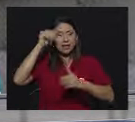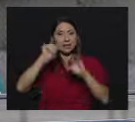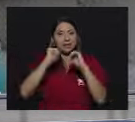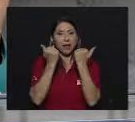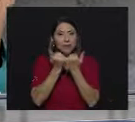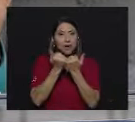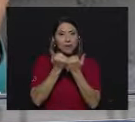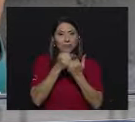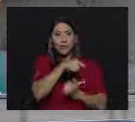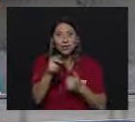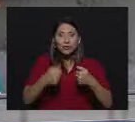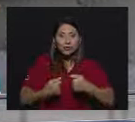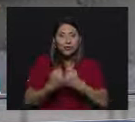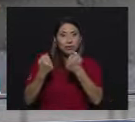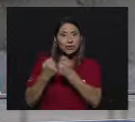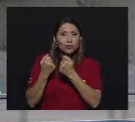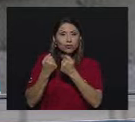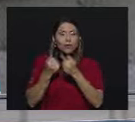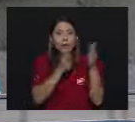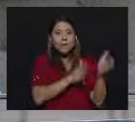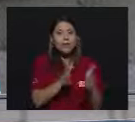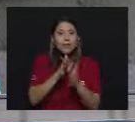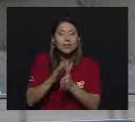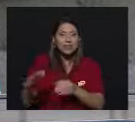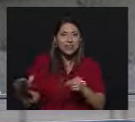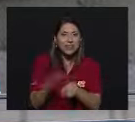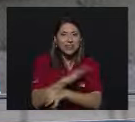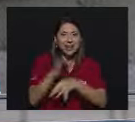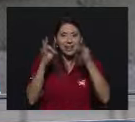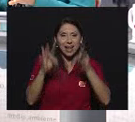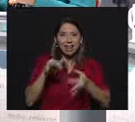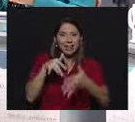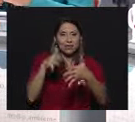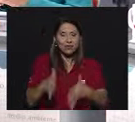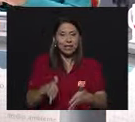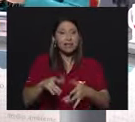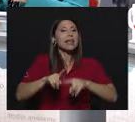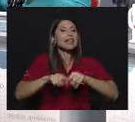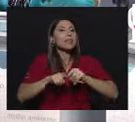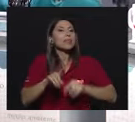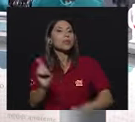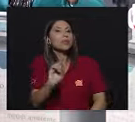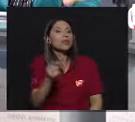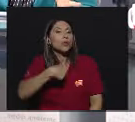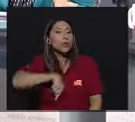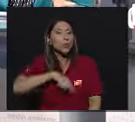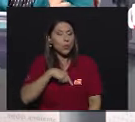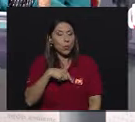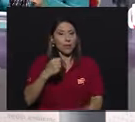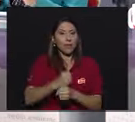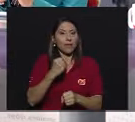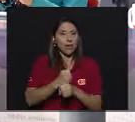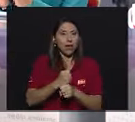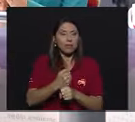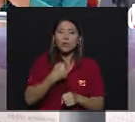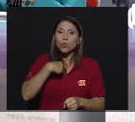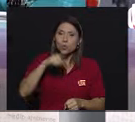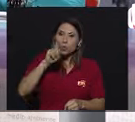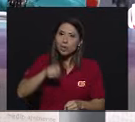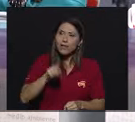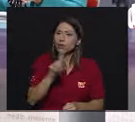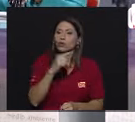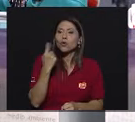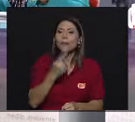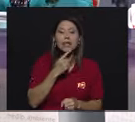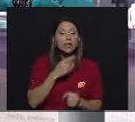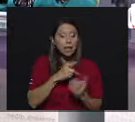y a esos retos que tenemos en esa formación integral del estudiante, porque depende del contexto donde uno esté trabajando, uno tiene que ir